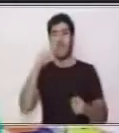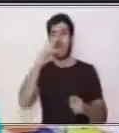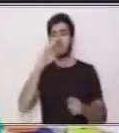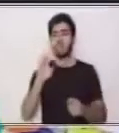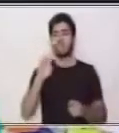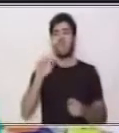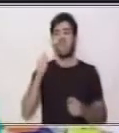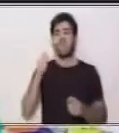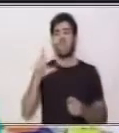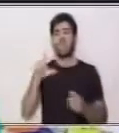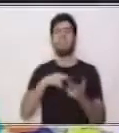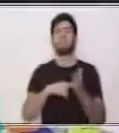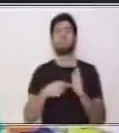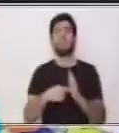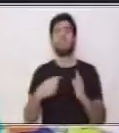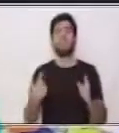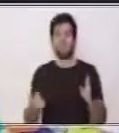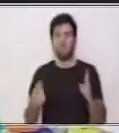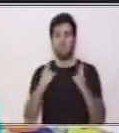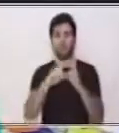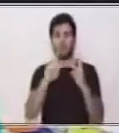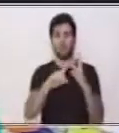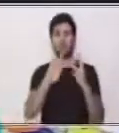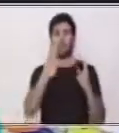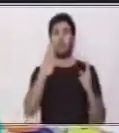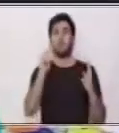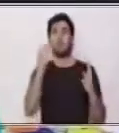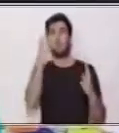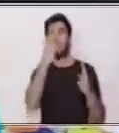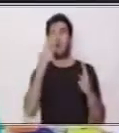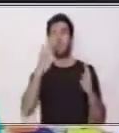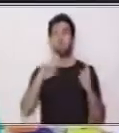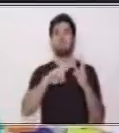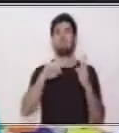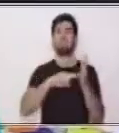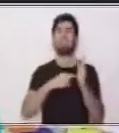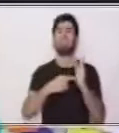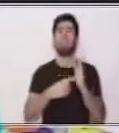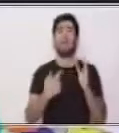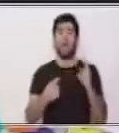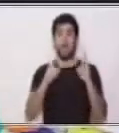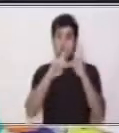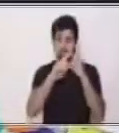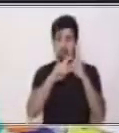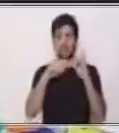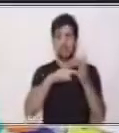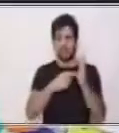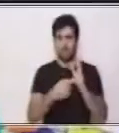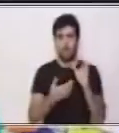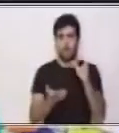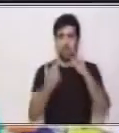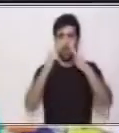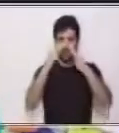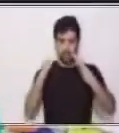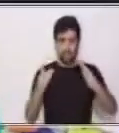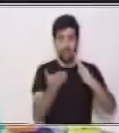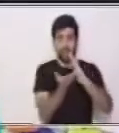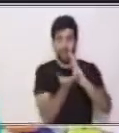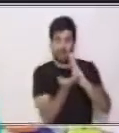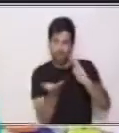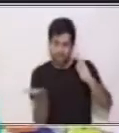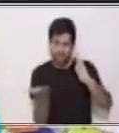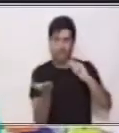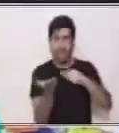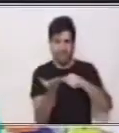base ya conocimos que es donde se va a posicionar sobre el objeto que nosotros la vamos a formar, como en este caso.